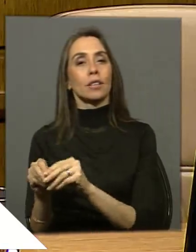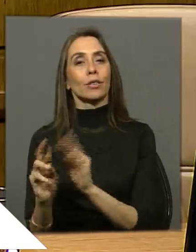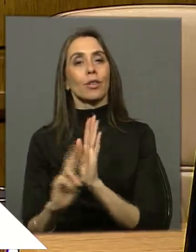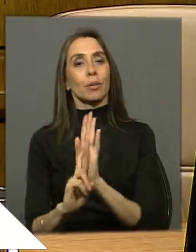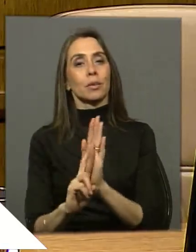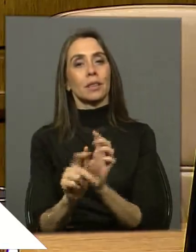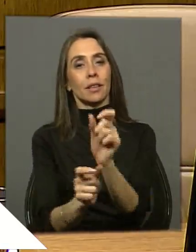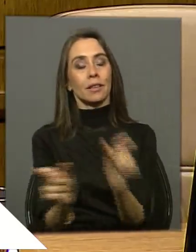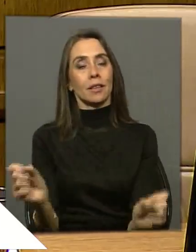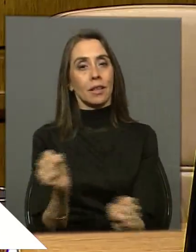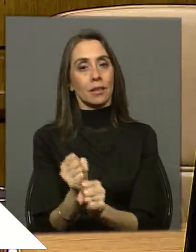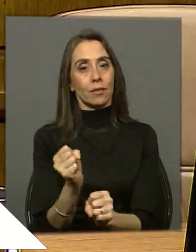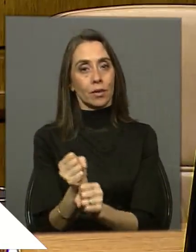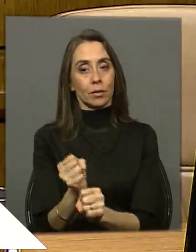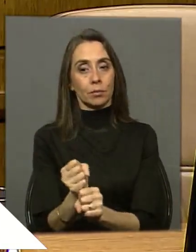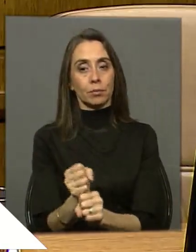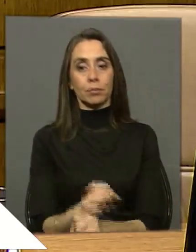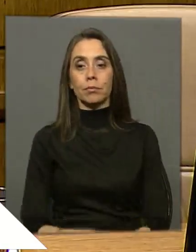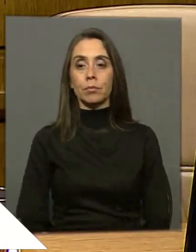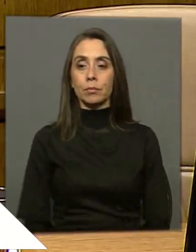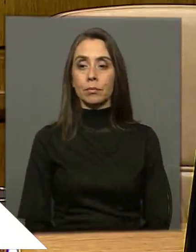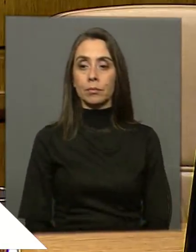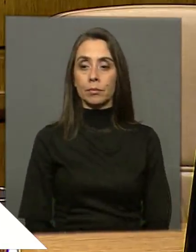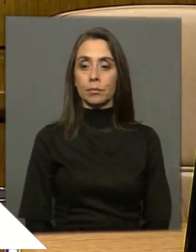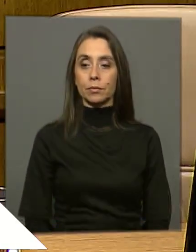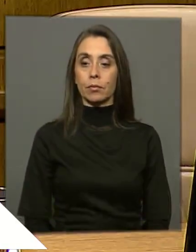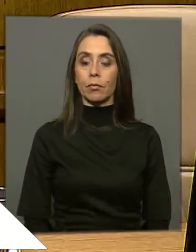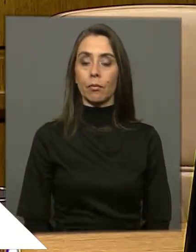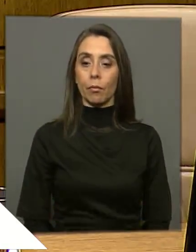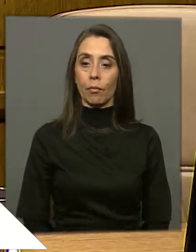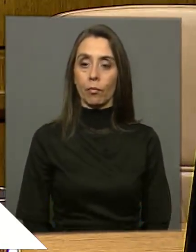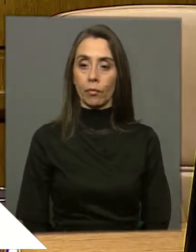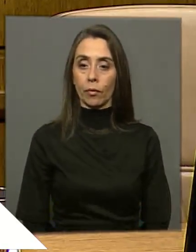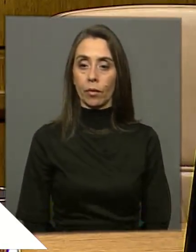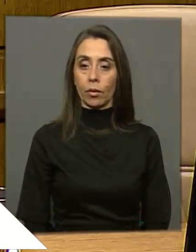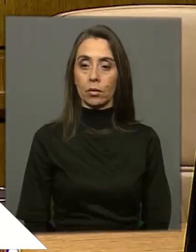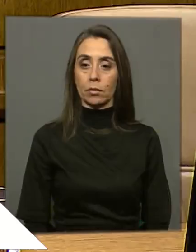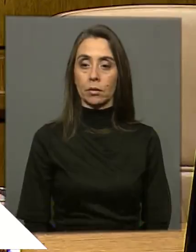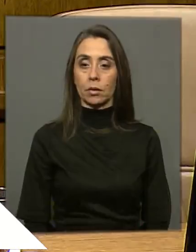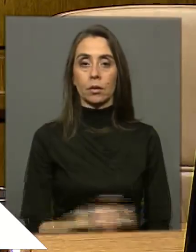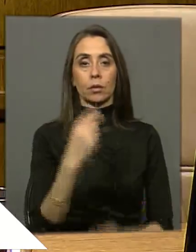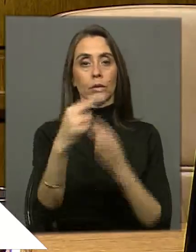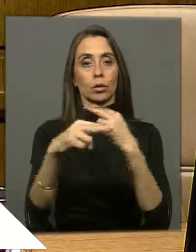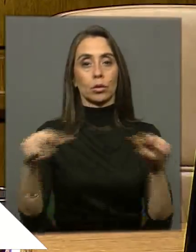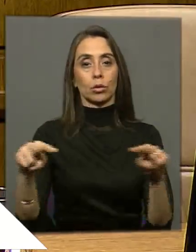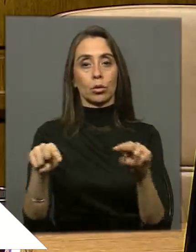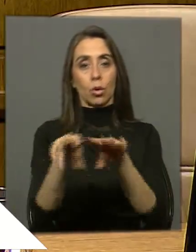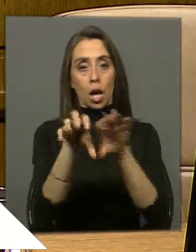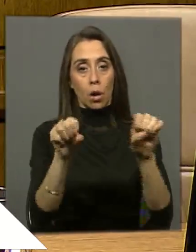trabajadores y sus acuerdos con el Gobierno en esta materia.